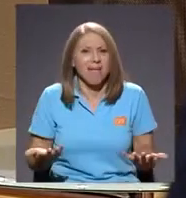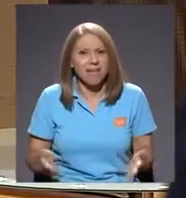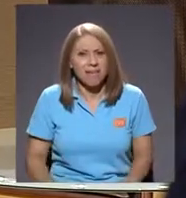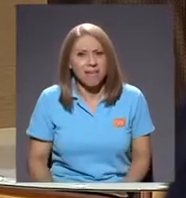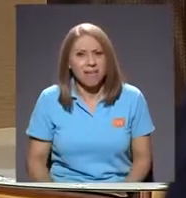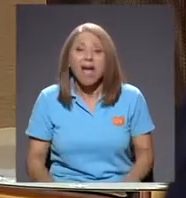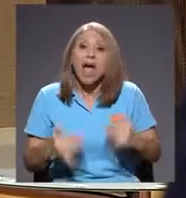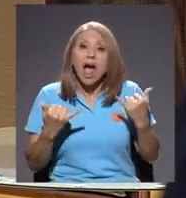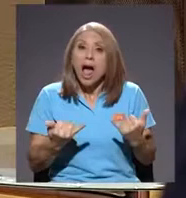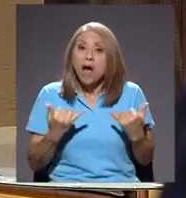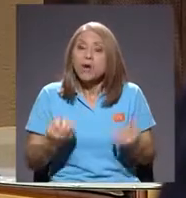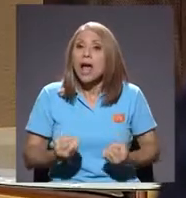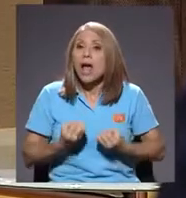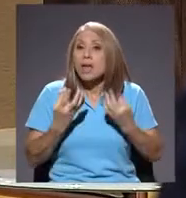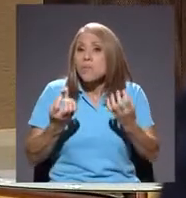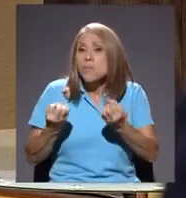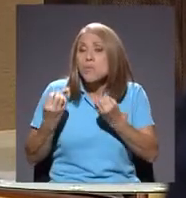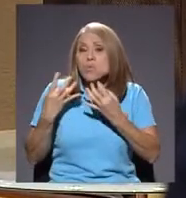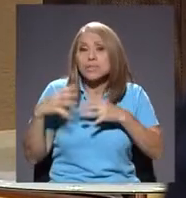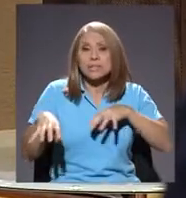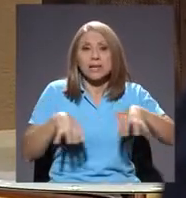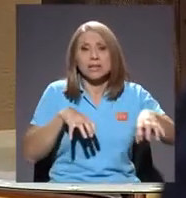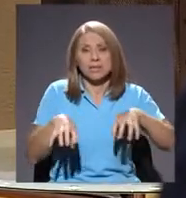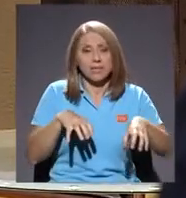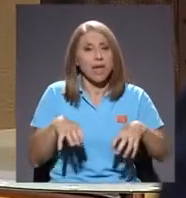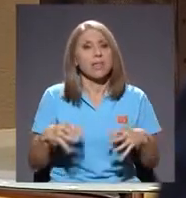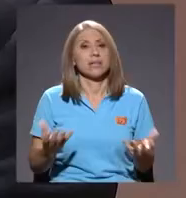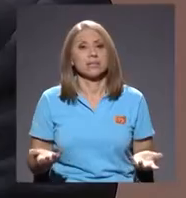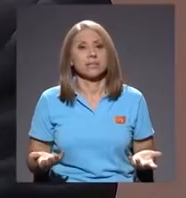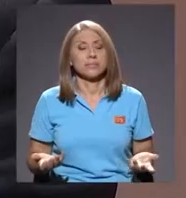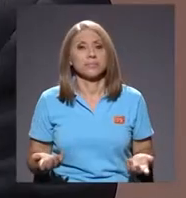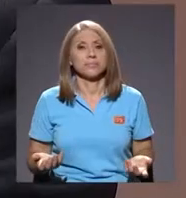muchas actividades no sólo las más